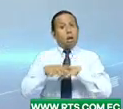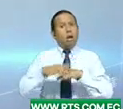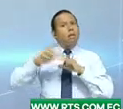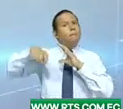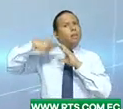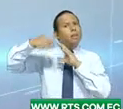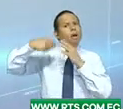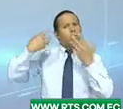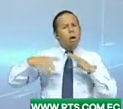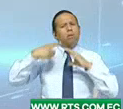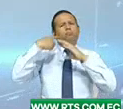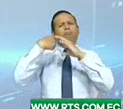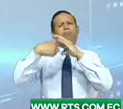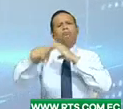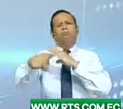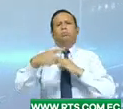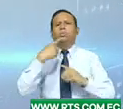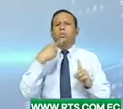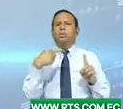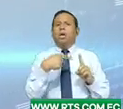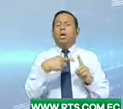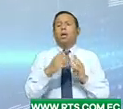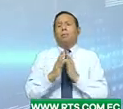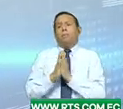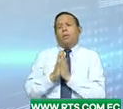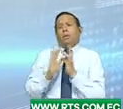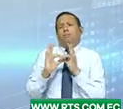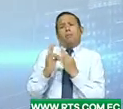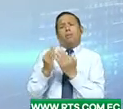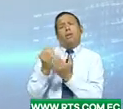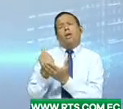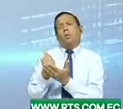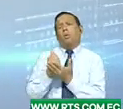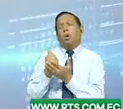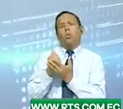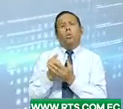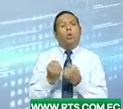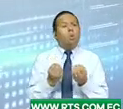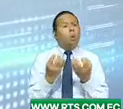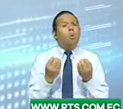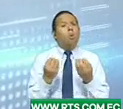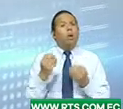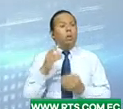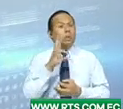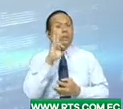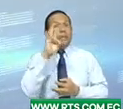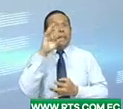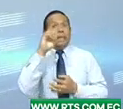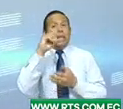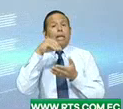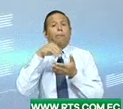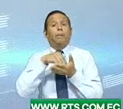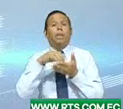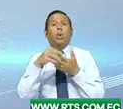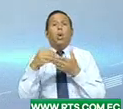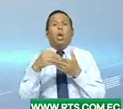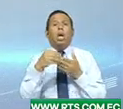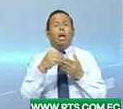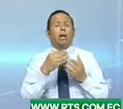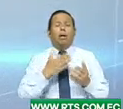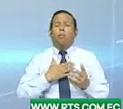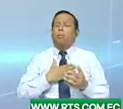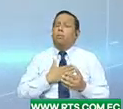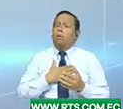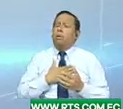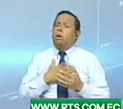video donde solicita ayuda a sus familiares. Por ella piden $70,000. Por favor, mi